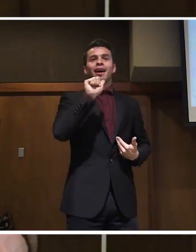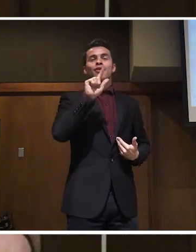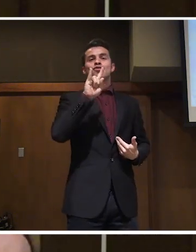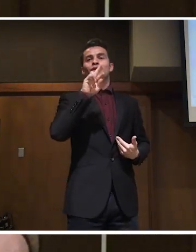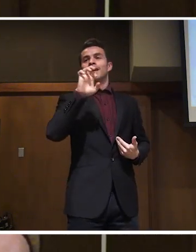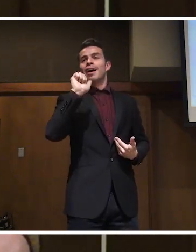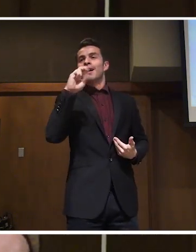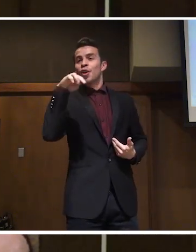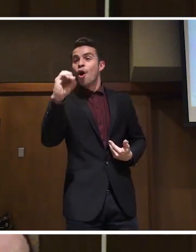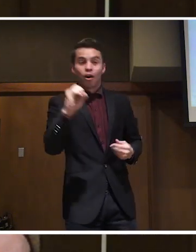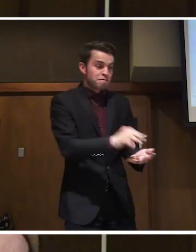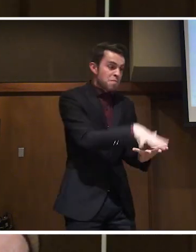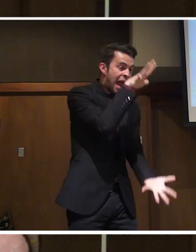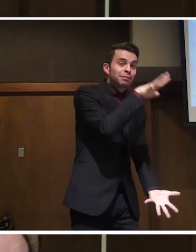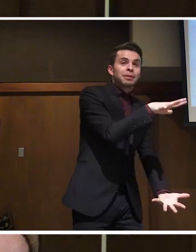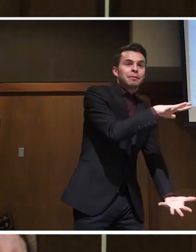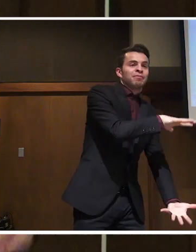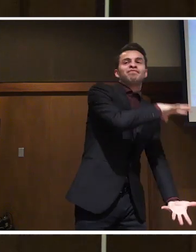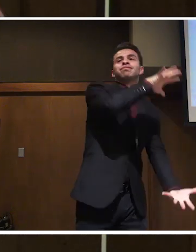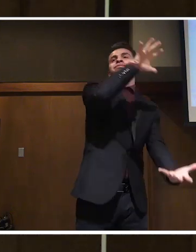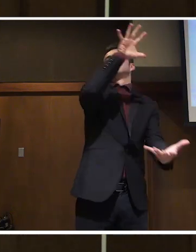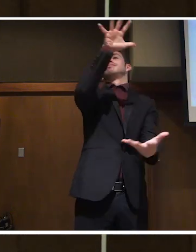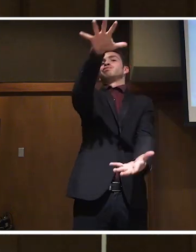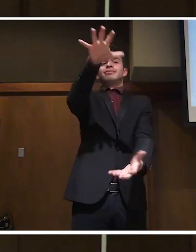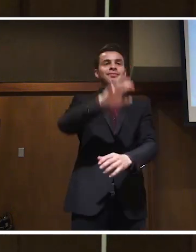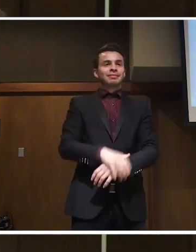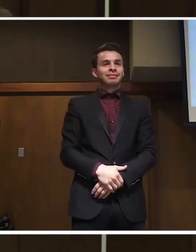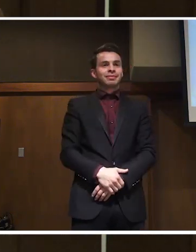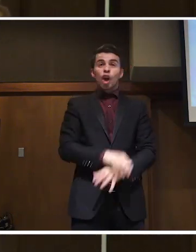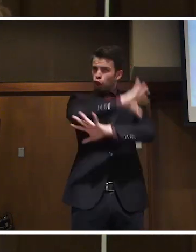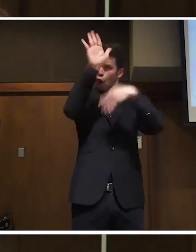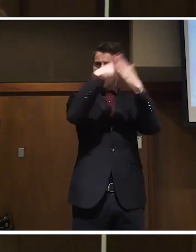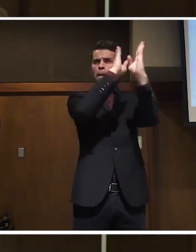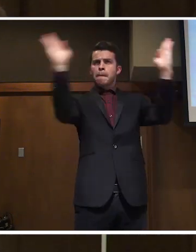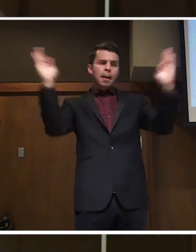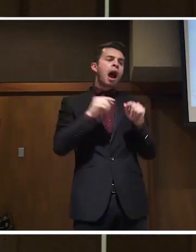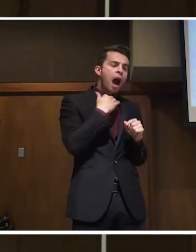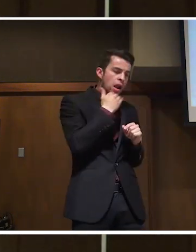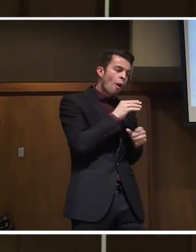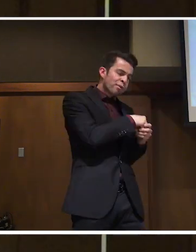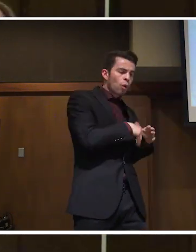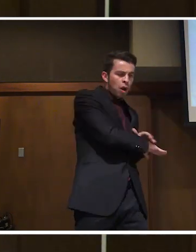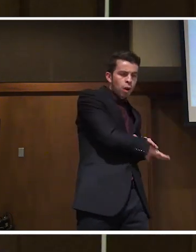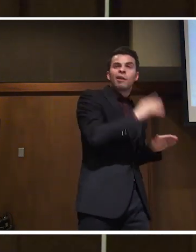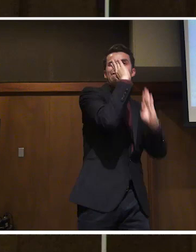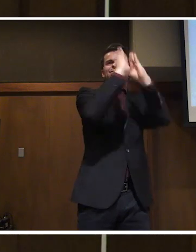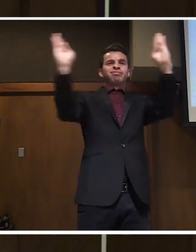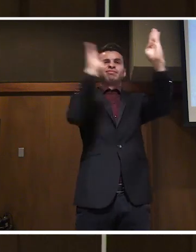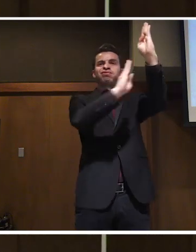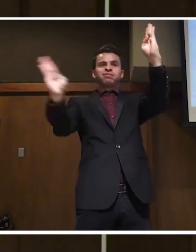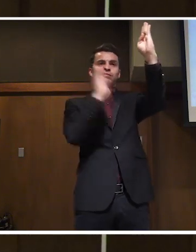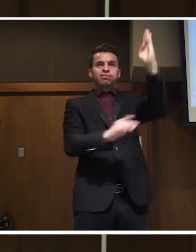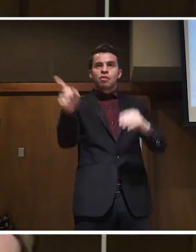miscelánea, pero no todo, está en la colección Pineda. Es una colección que en gran parte son la misma, se duplican, pero hay